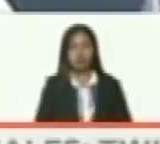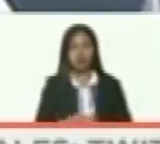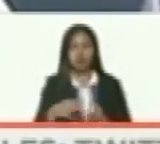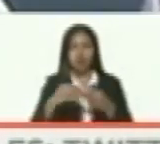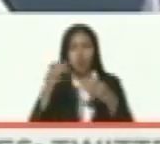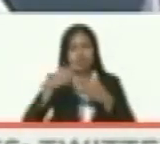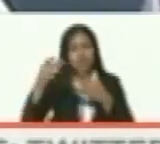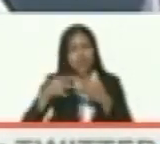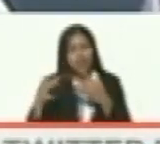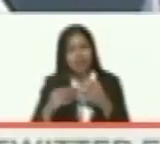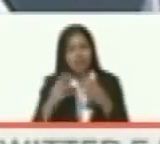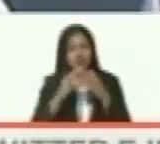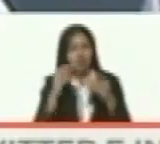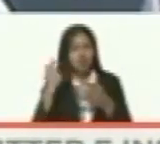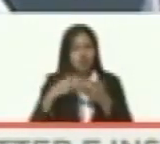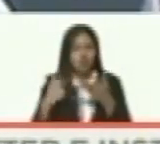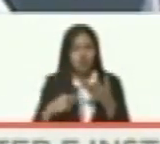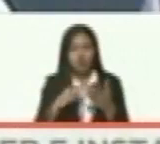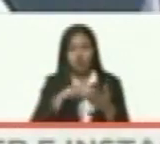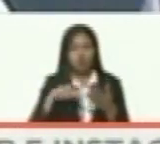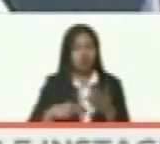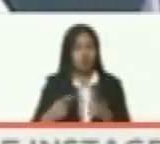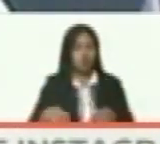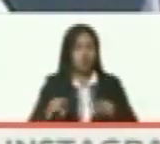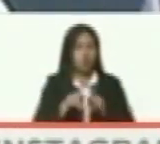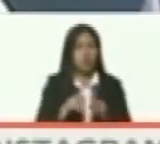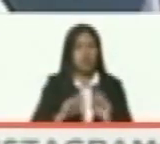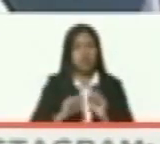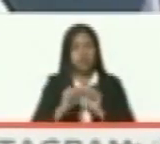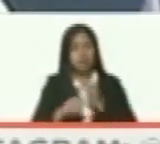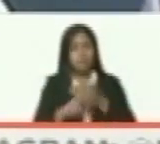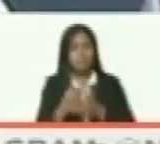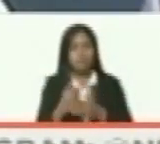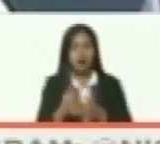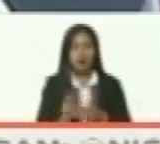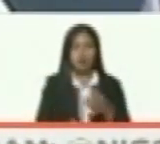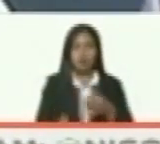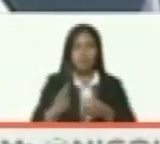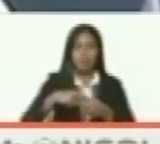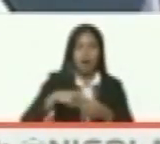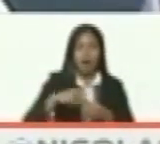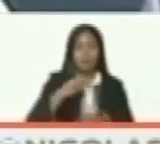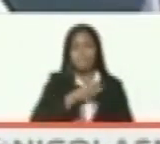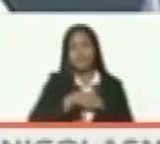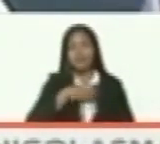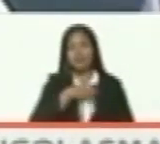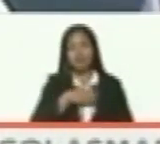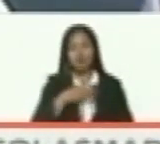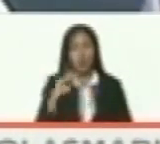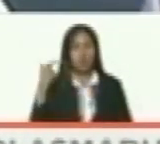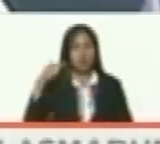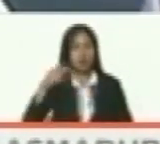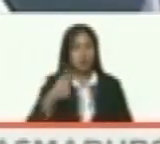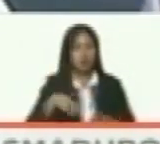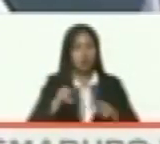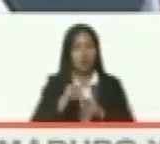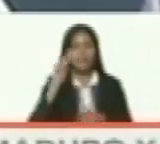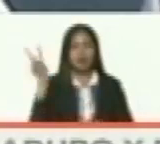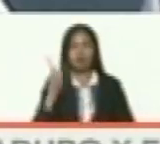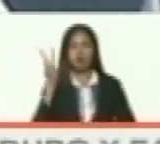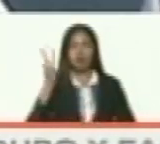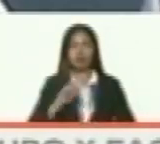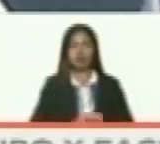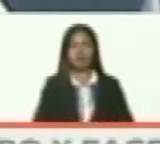detalle, para nosotros mantener viva la gran misión Transporte